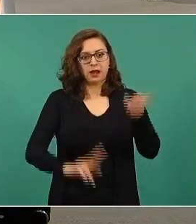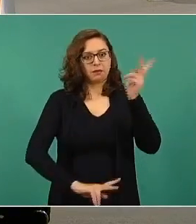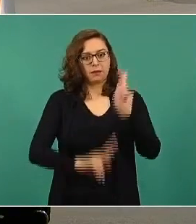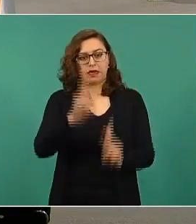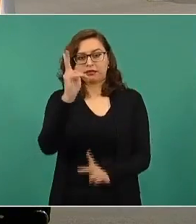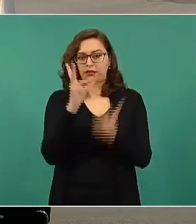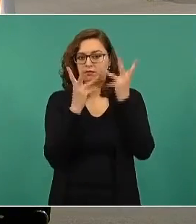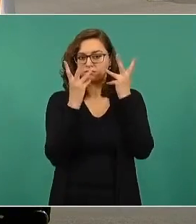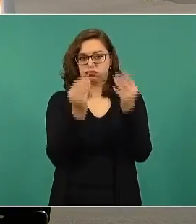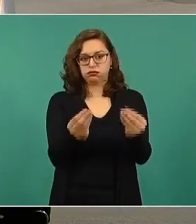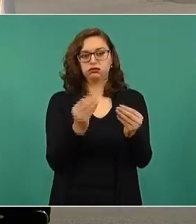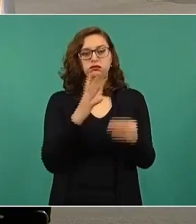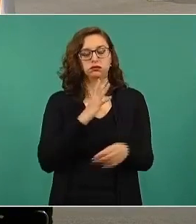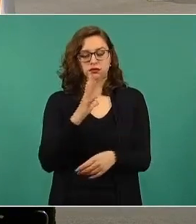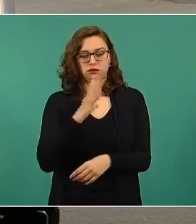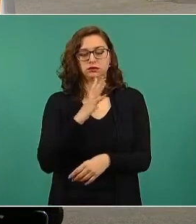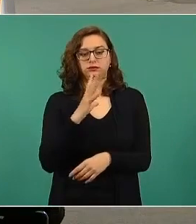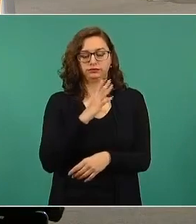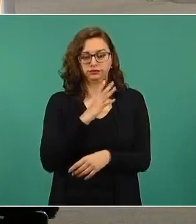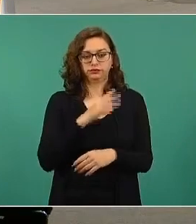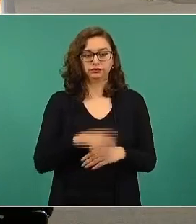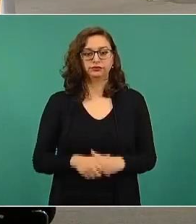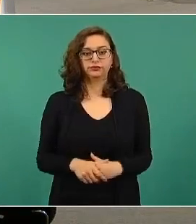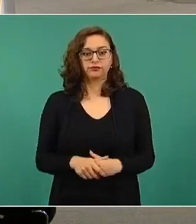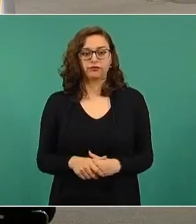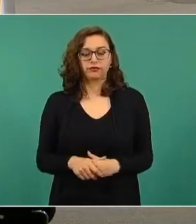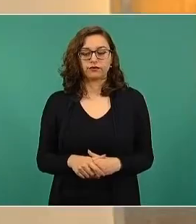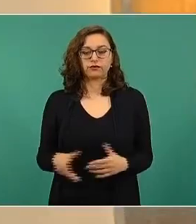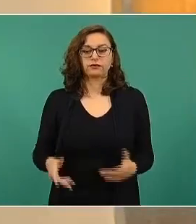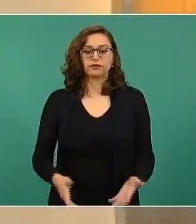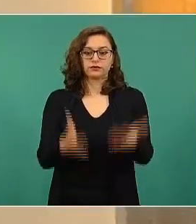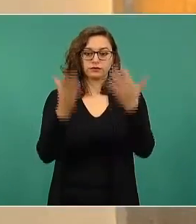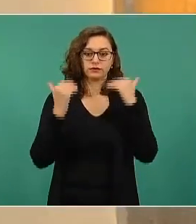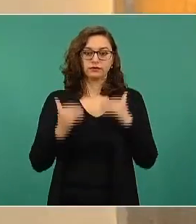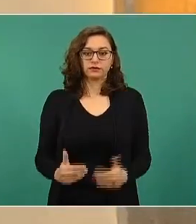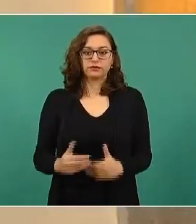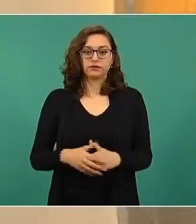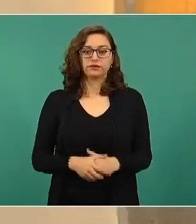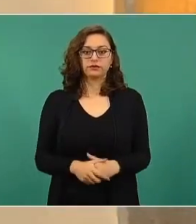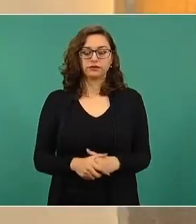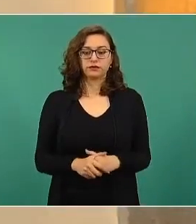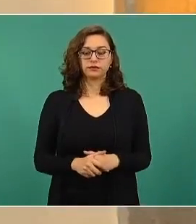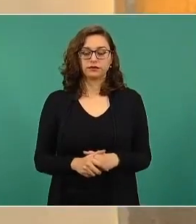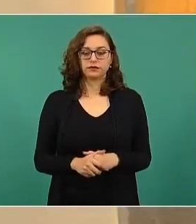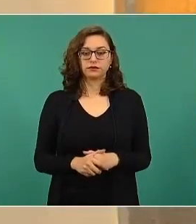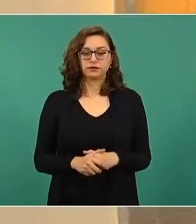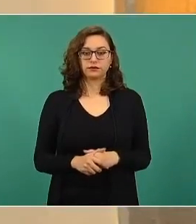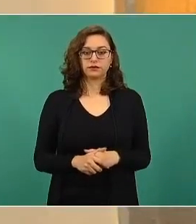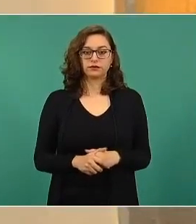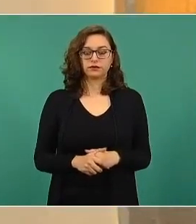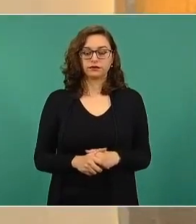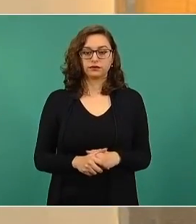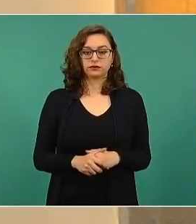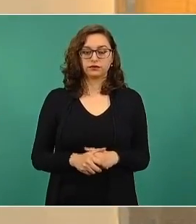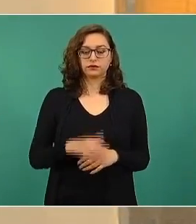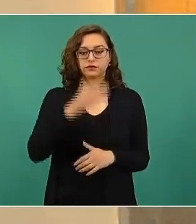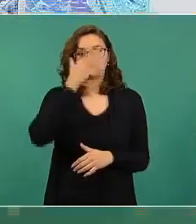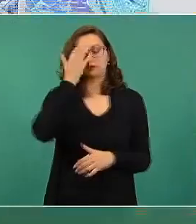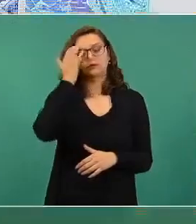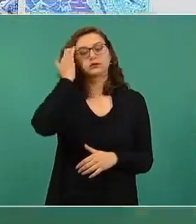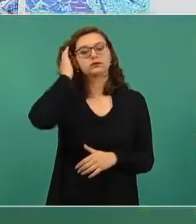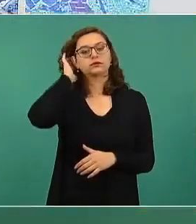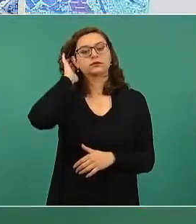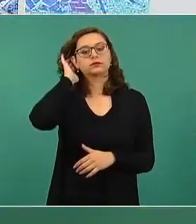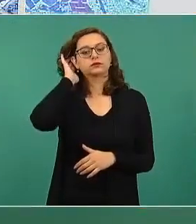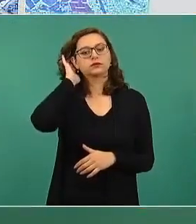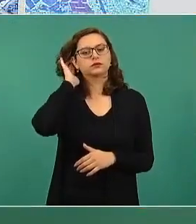natural transfronterizo a lo largo del año. Siguiente. Voy a ser muy breve. Este es un parque, el Parque